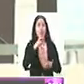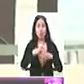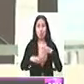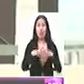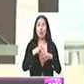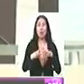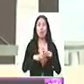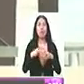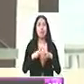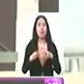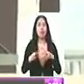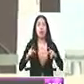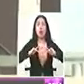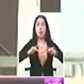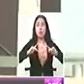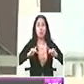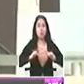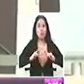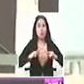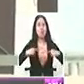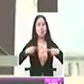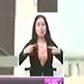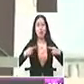tipo pulmonar,